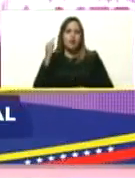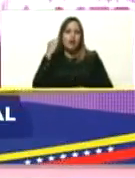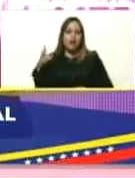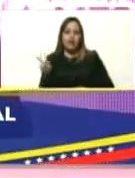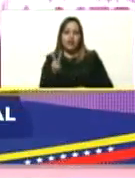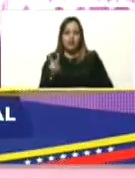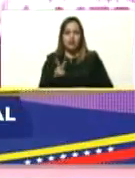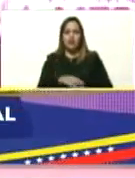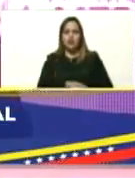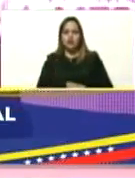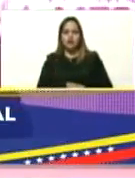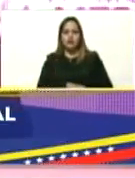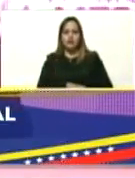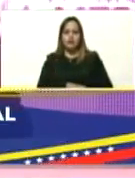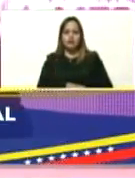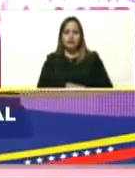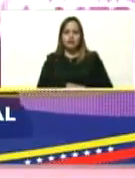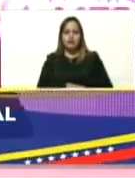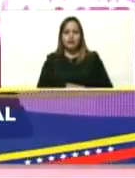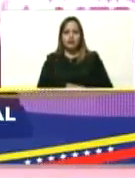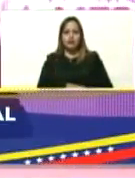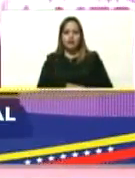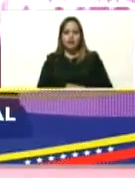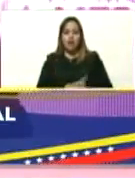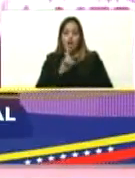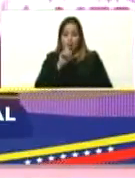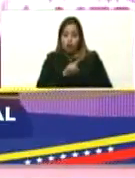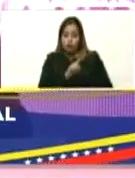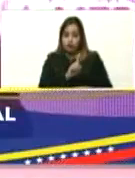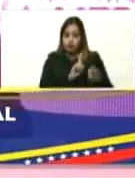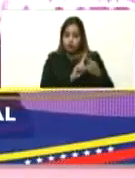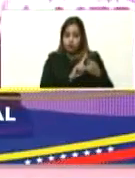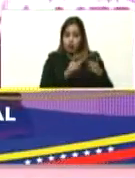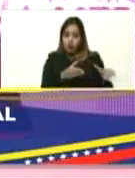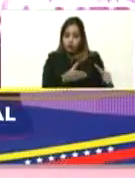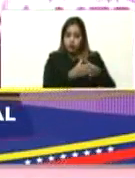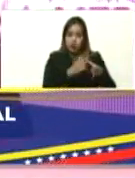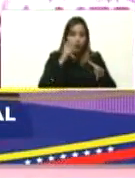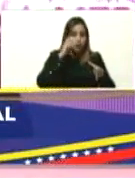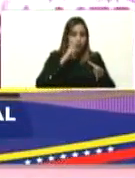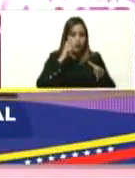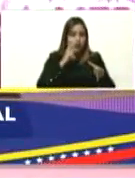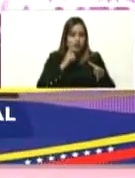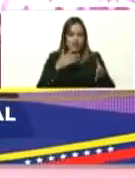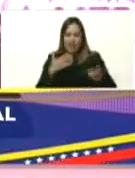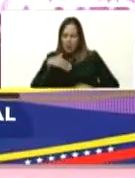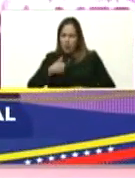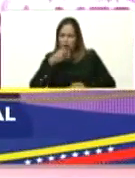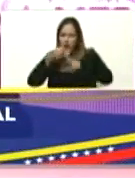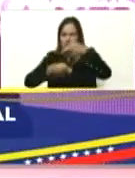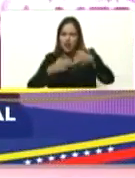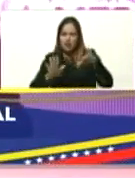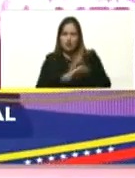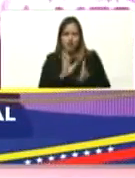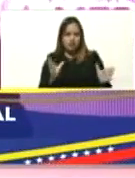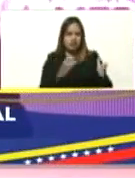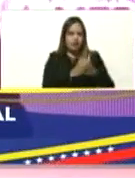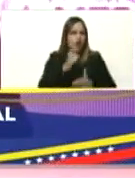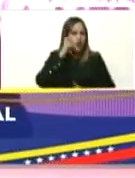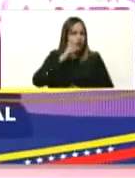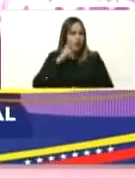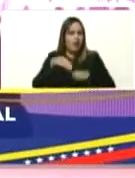venezolana. Es la estación rosa. ¿Qué pudiera decir de la estación rosa la